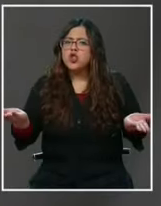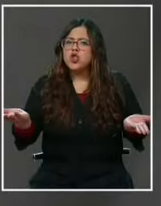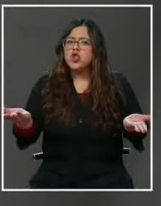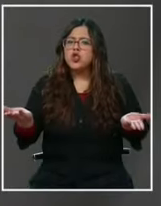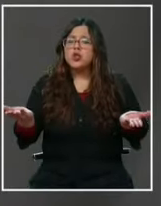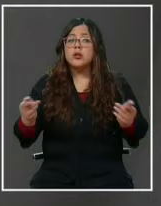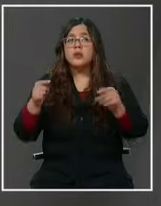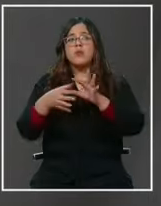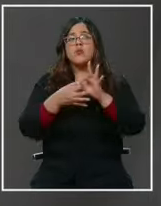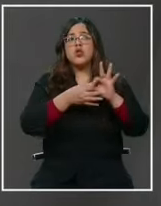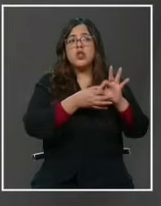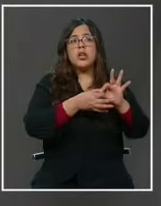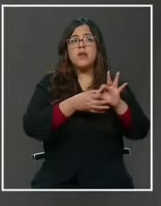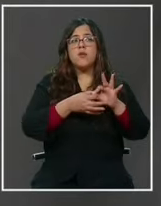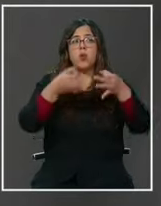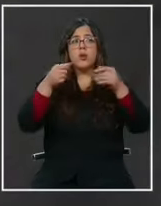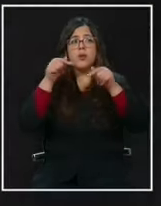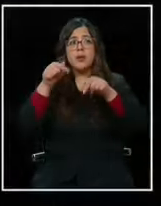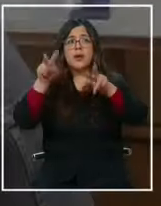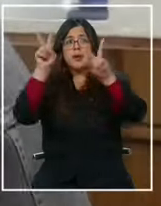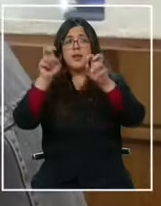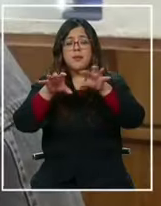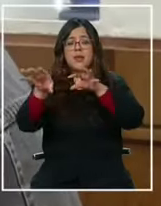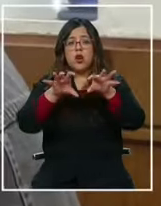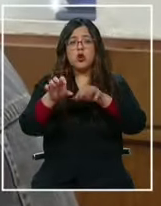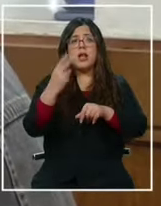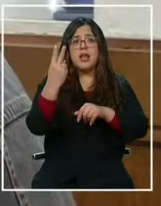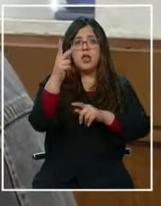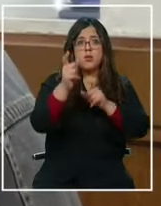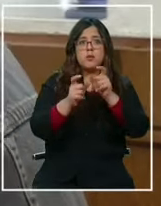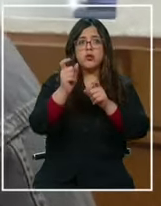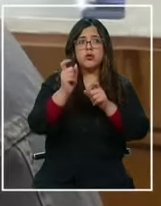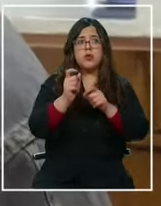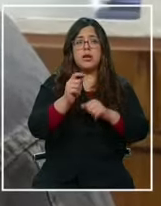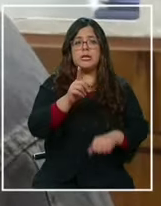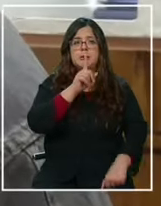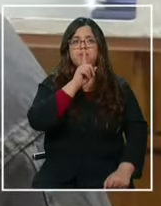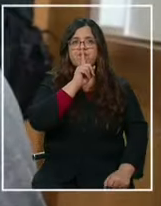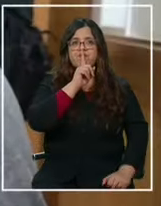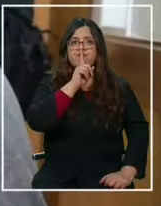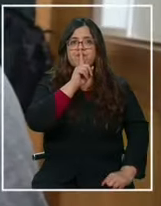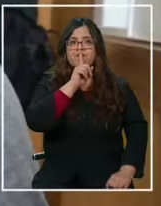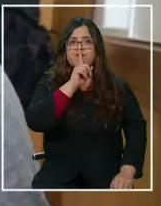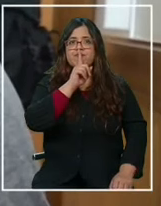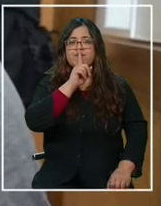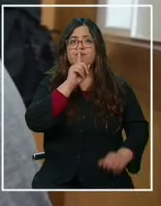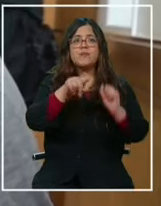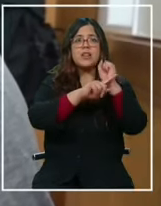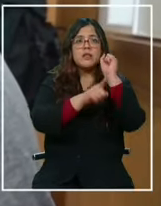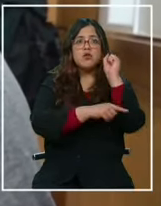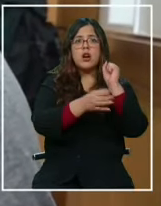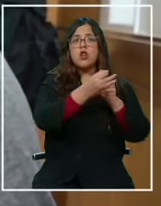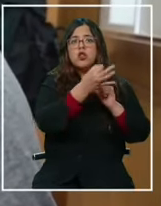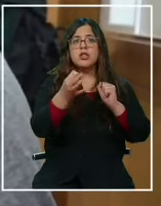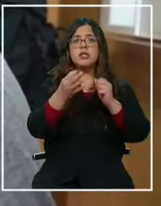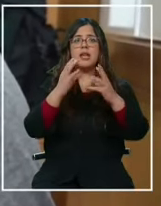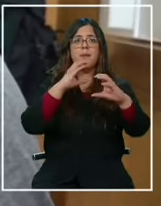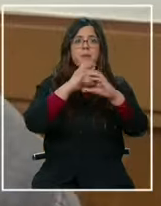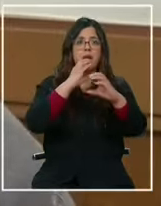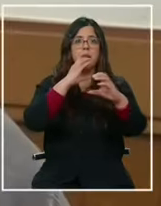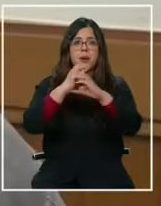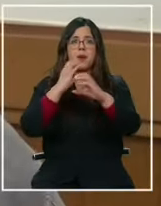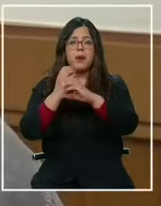Independiente del motivo detrás de este inusual delivery, ambos imputados no han colaborado con la investigación. La defensa apunta a la dificultad del